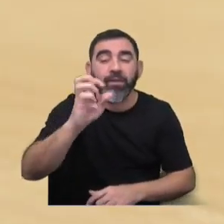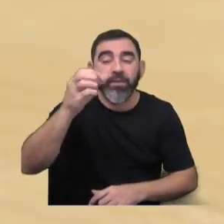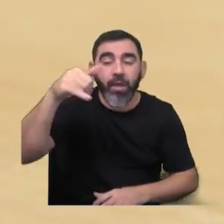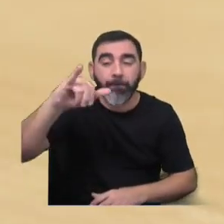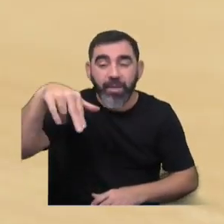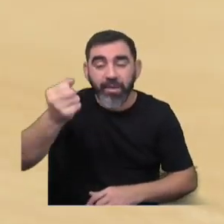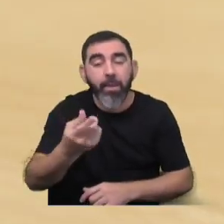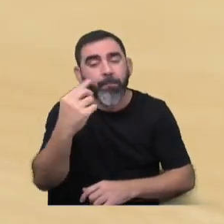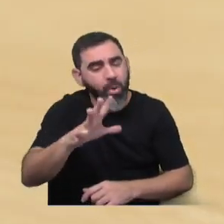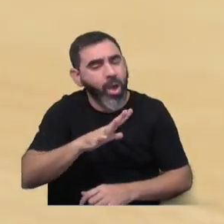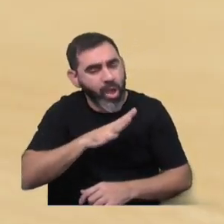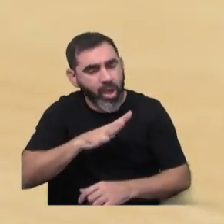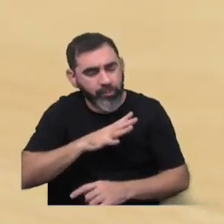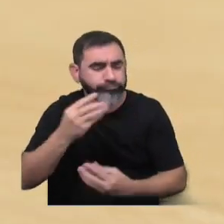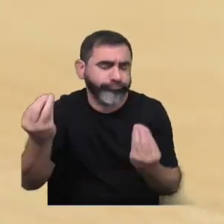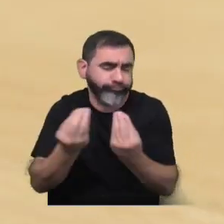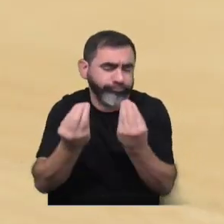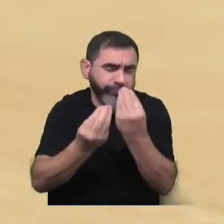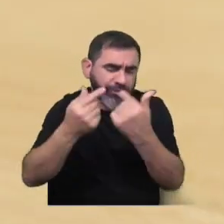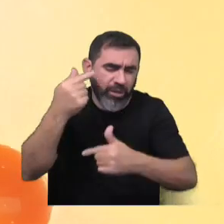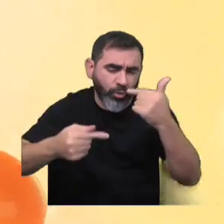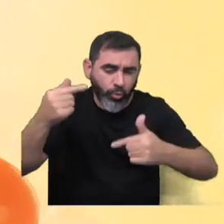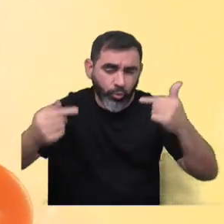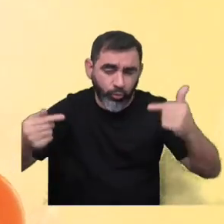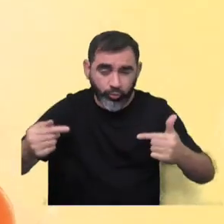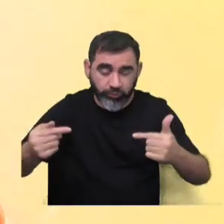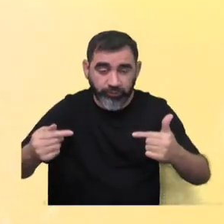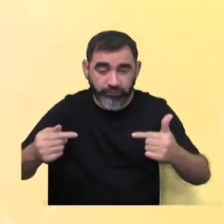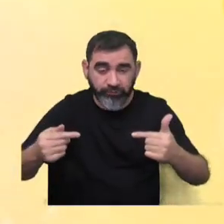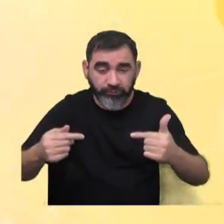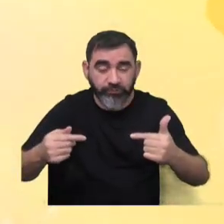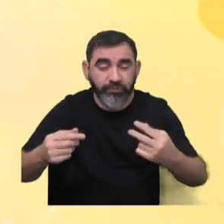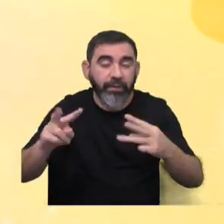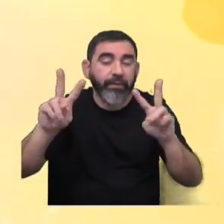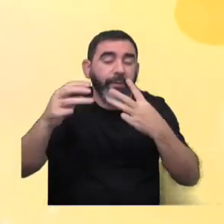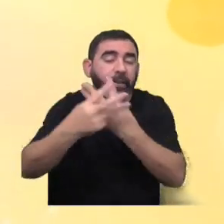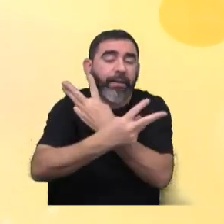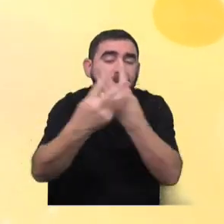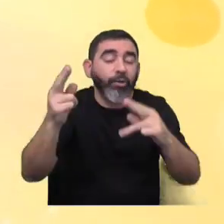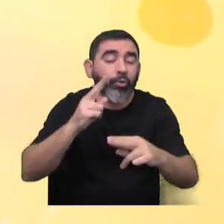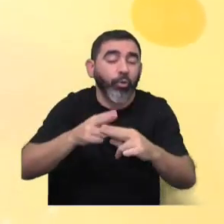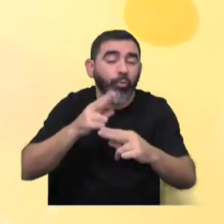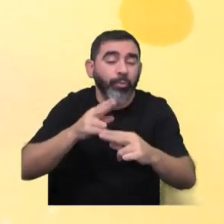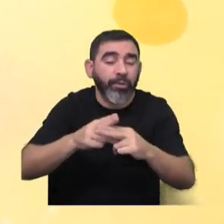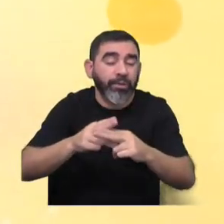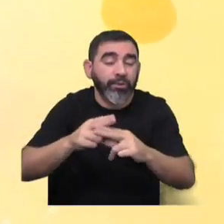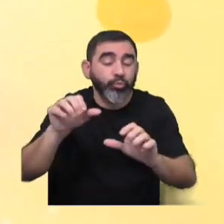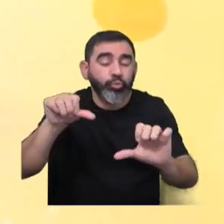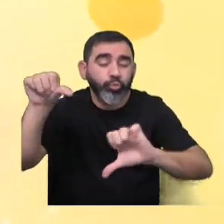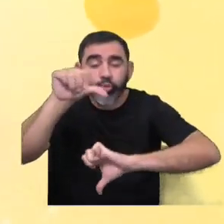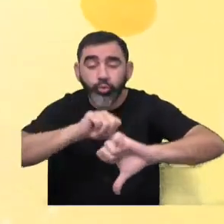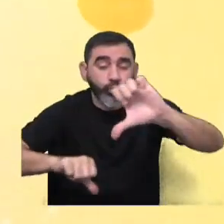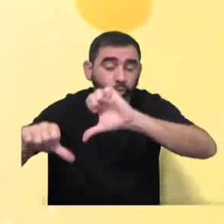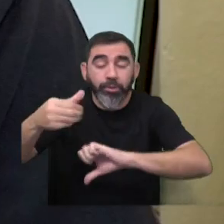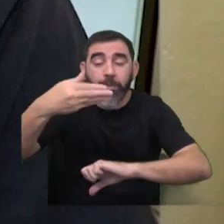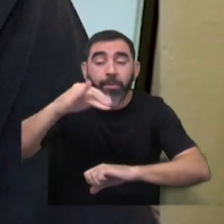ejemplo, hay un universo de moléculas a las que en términos genéricos le llamamos sustancias bioactivas y